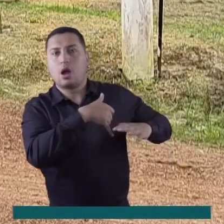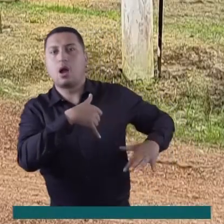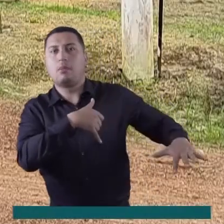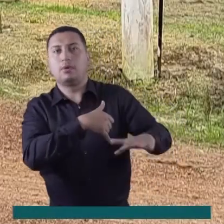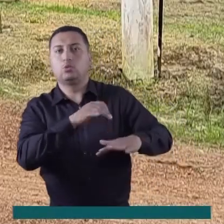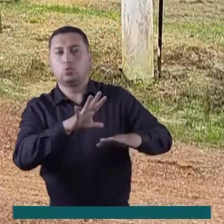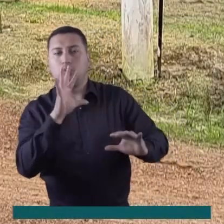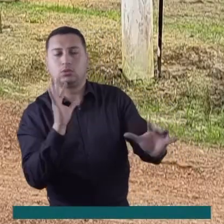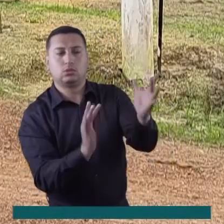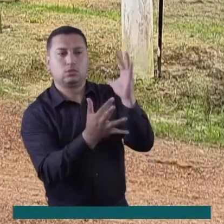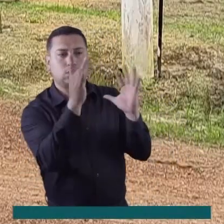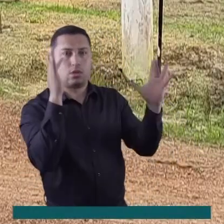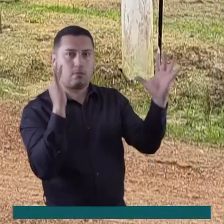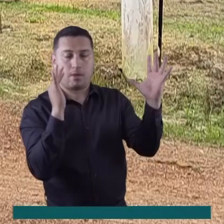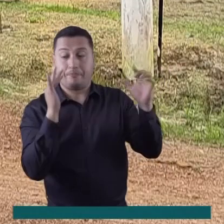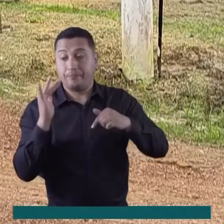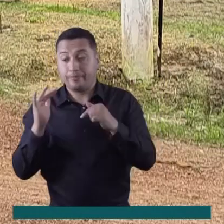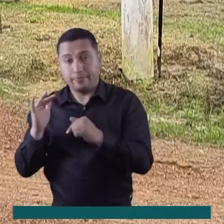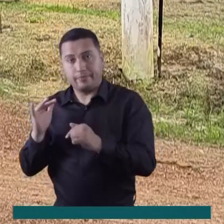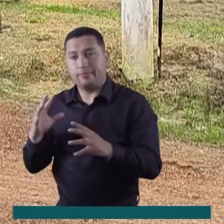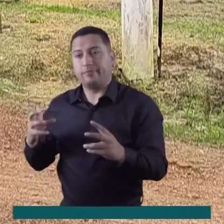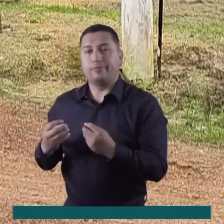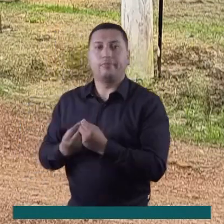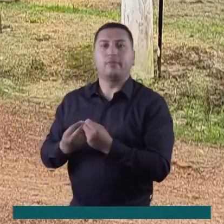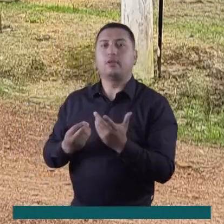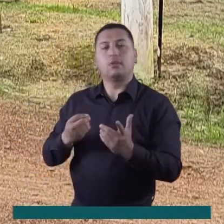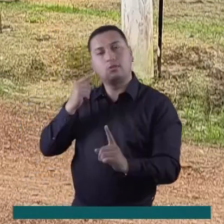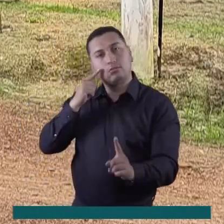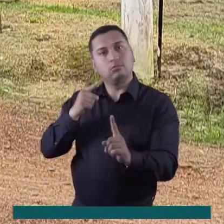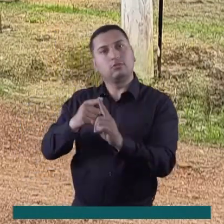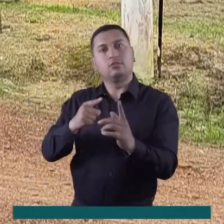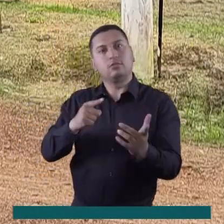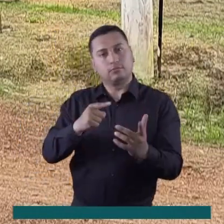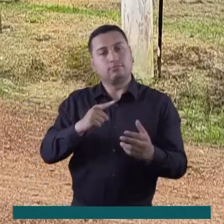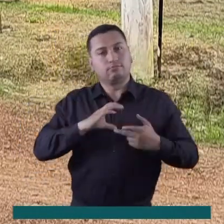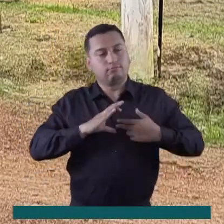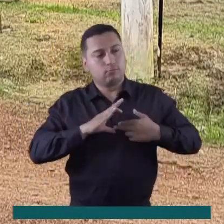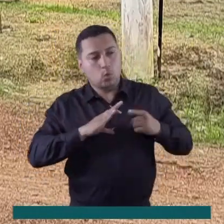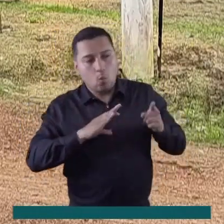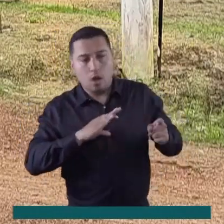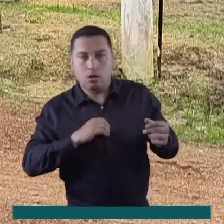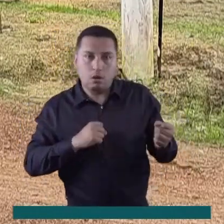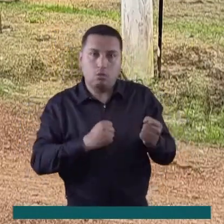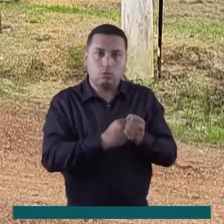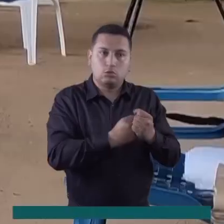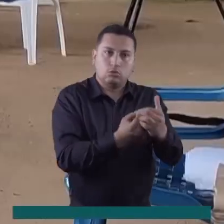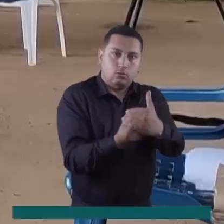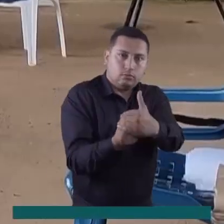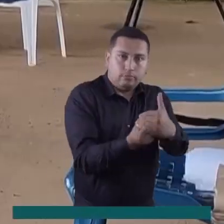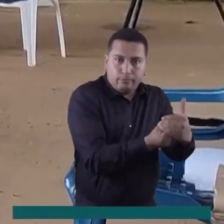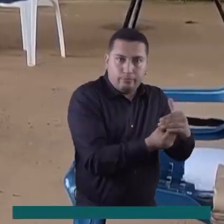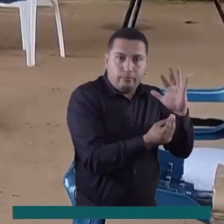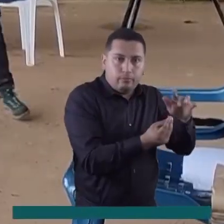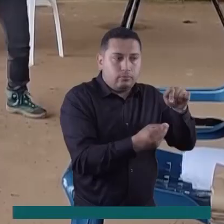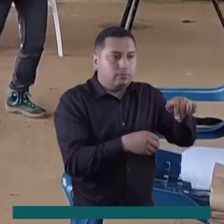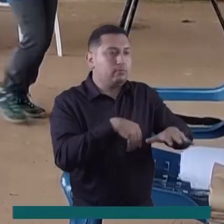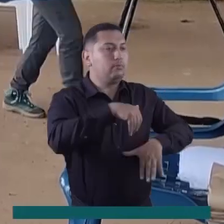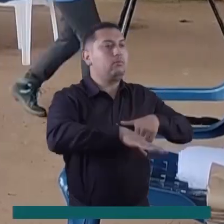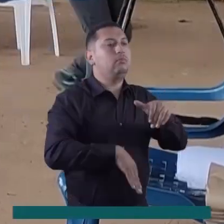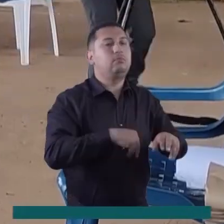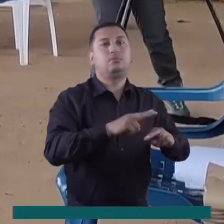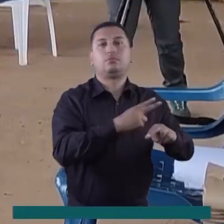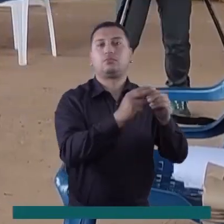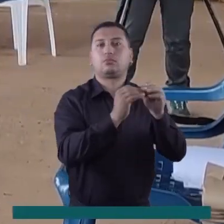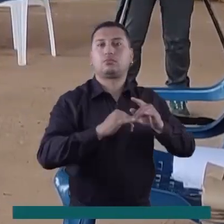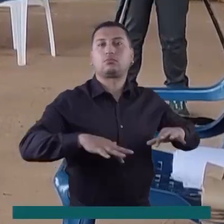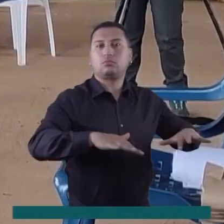campesina es una esperanza para la conservación real del jaguar de sus corredores